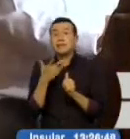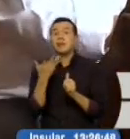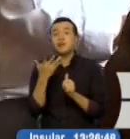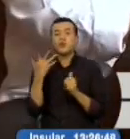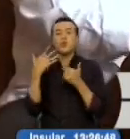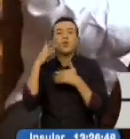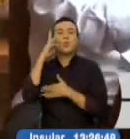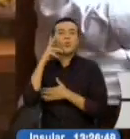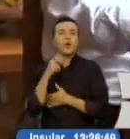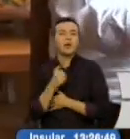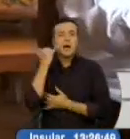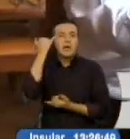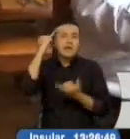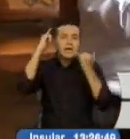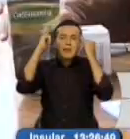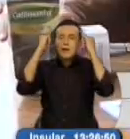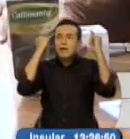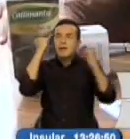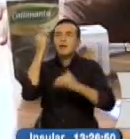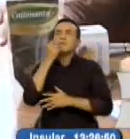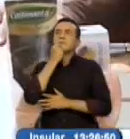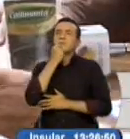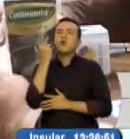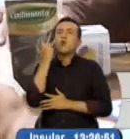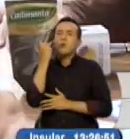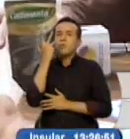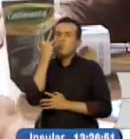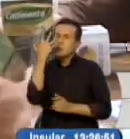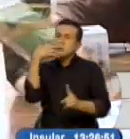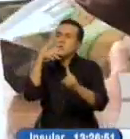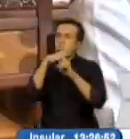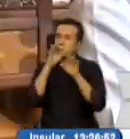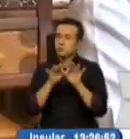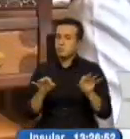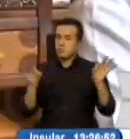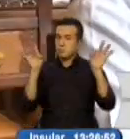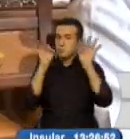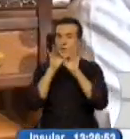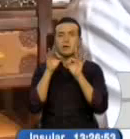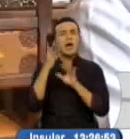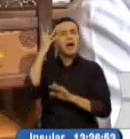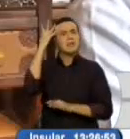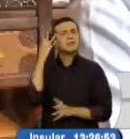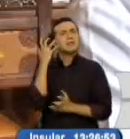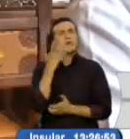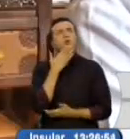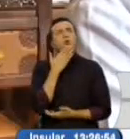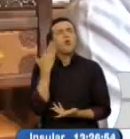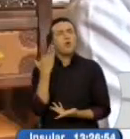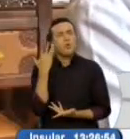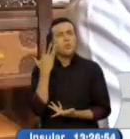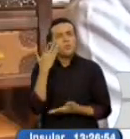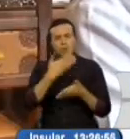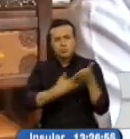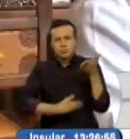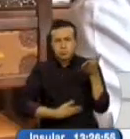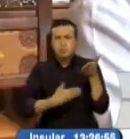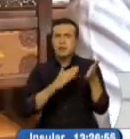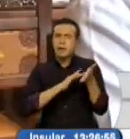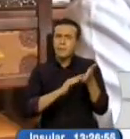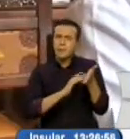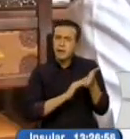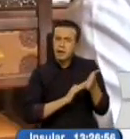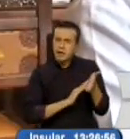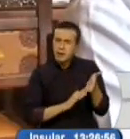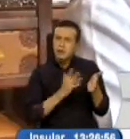ideas innovadoras, con visión social inclusiva, dice su propietario. Uno de los anhelos que teníamos era justamente generar una carta en sistema Braille.